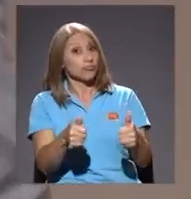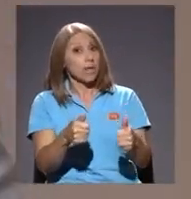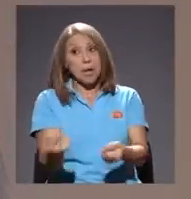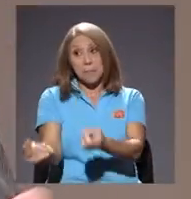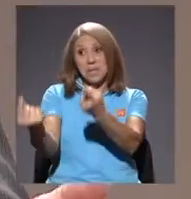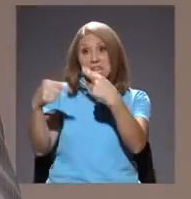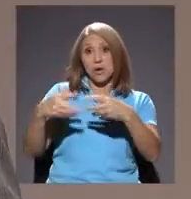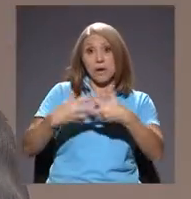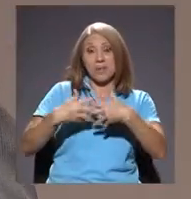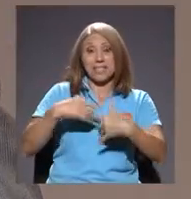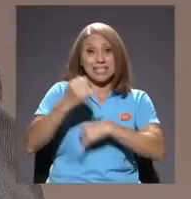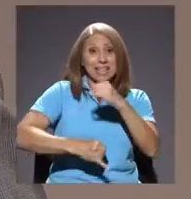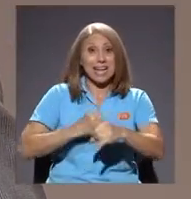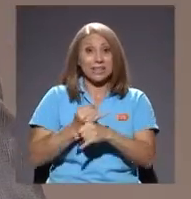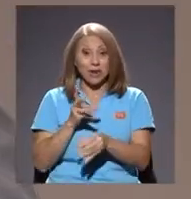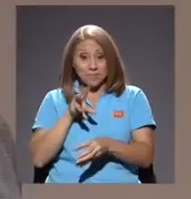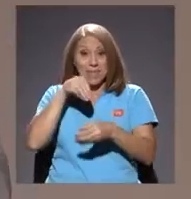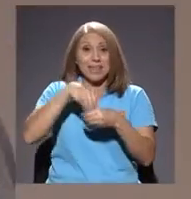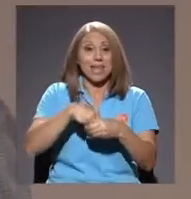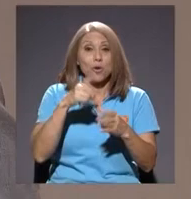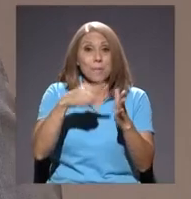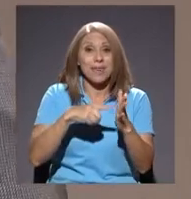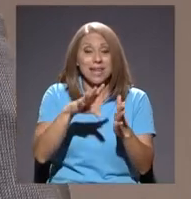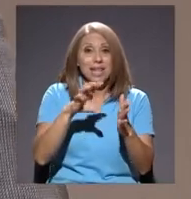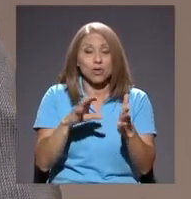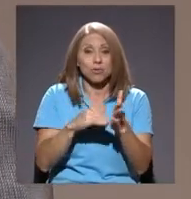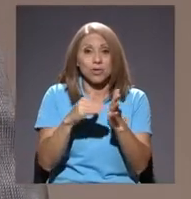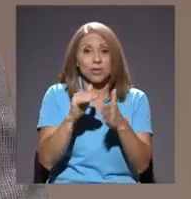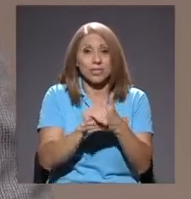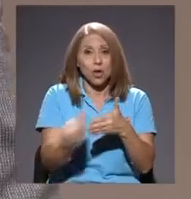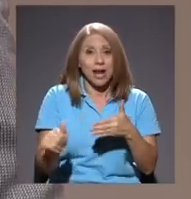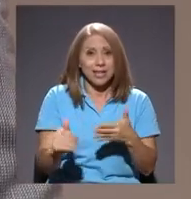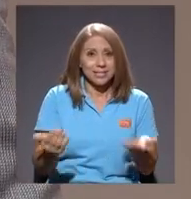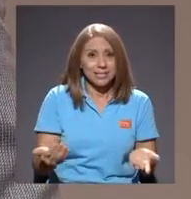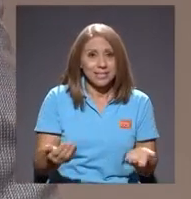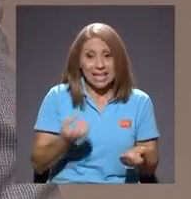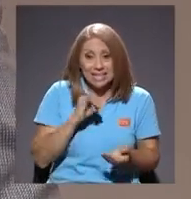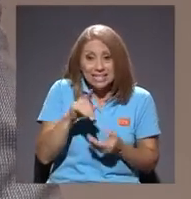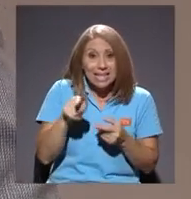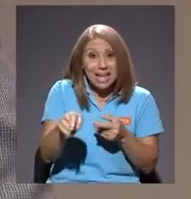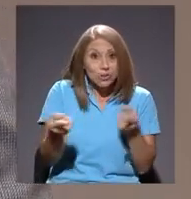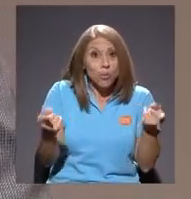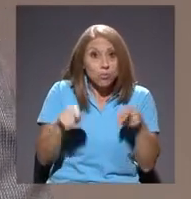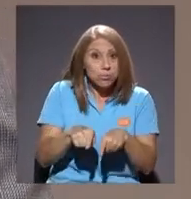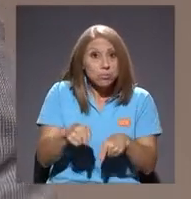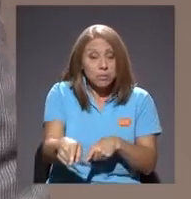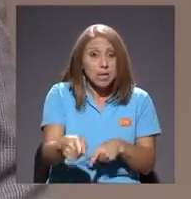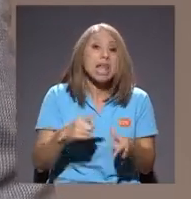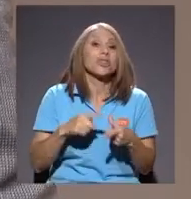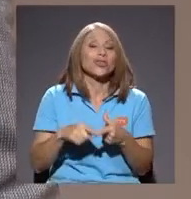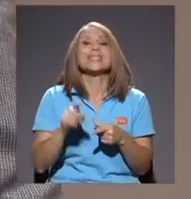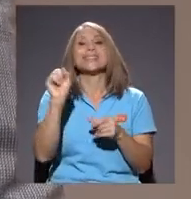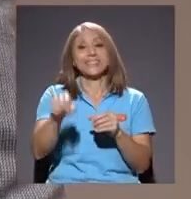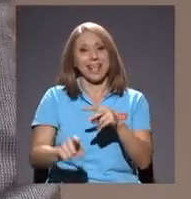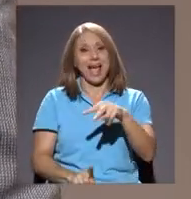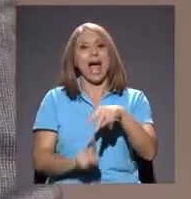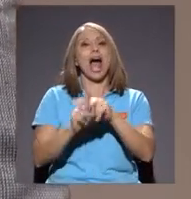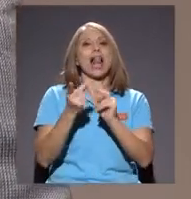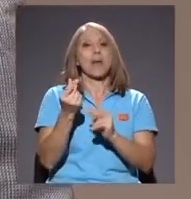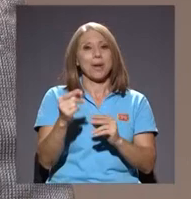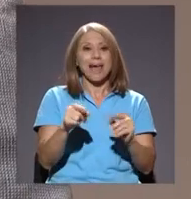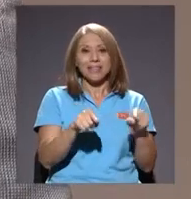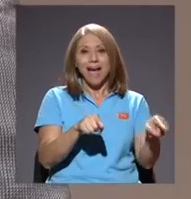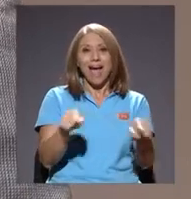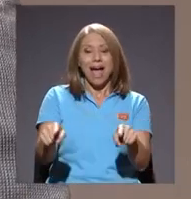internacionales emitieron 1.500 millones de dólares ya que a final de cuentas si esa coyuntura sea la plata aparece pero con